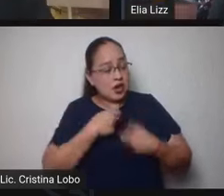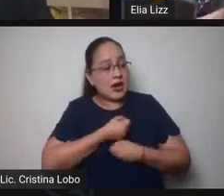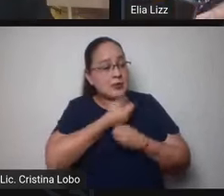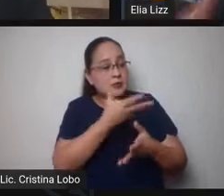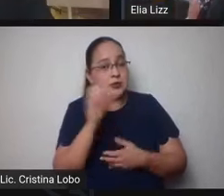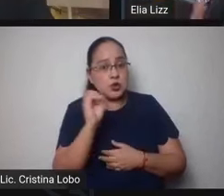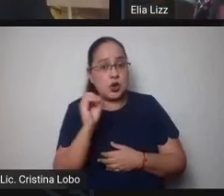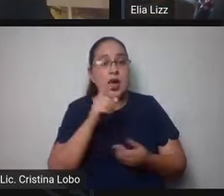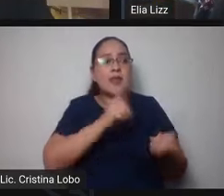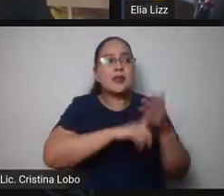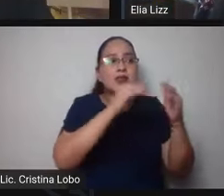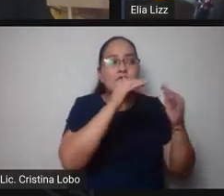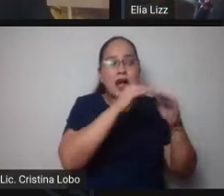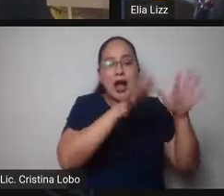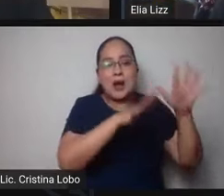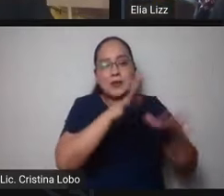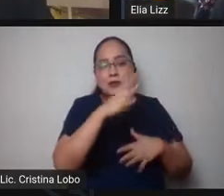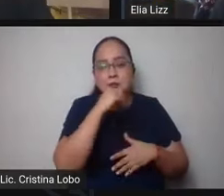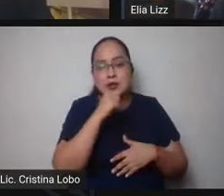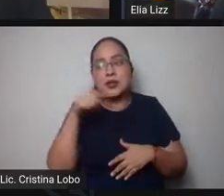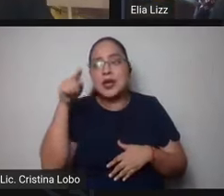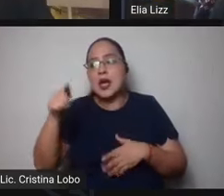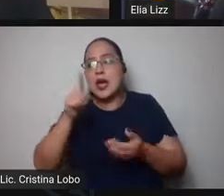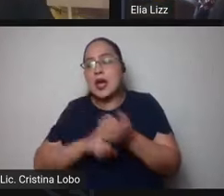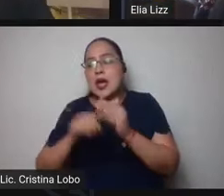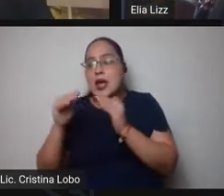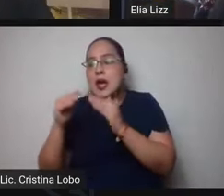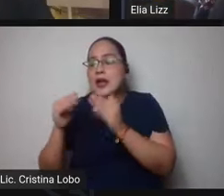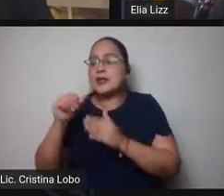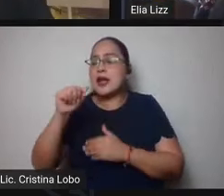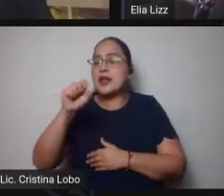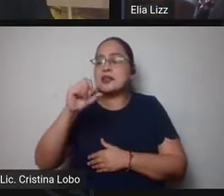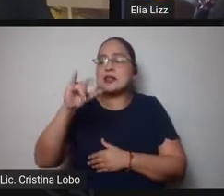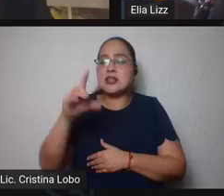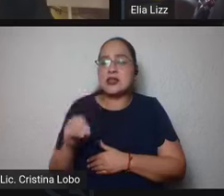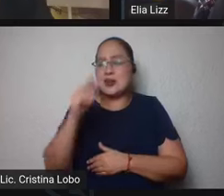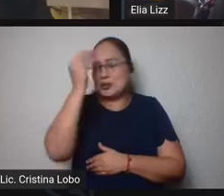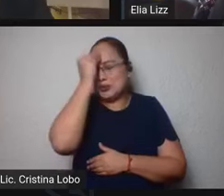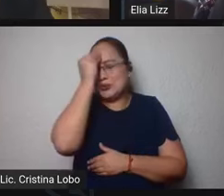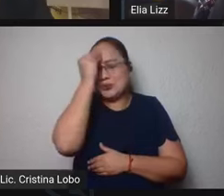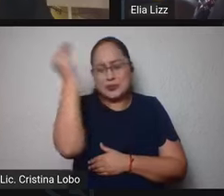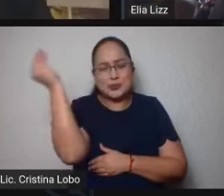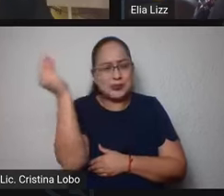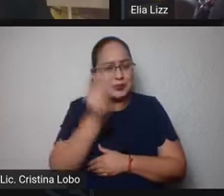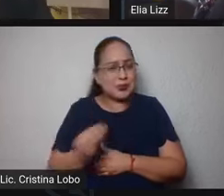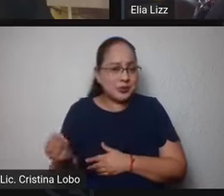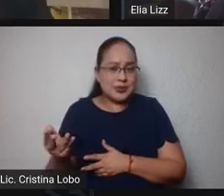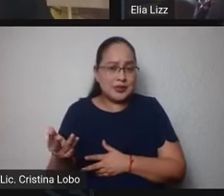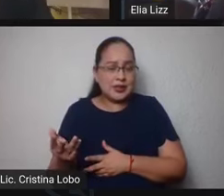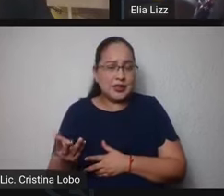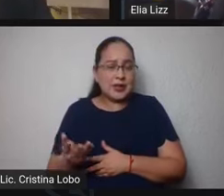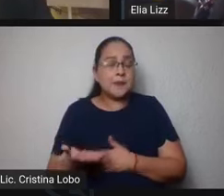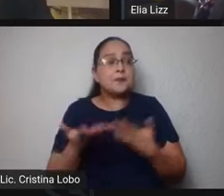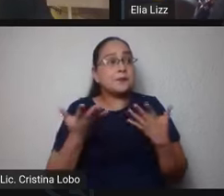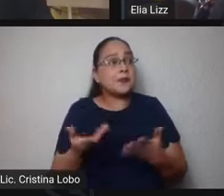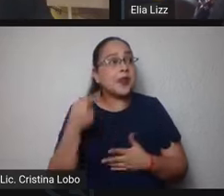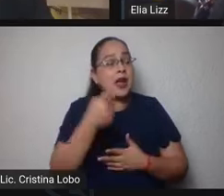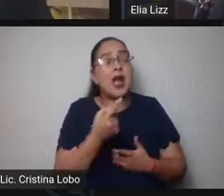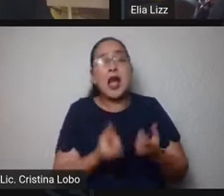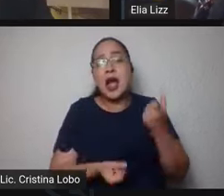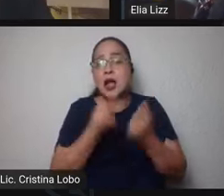está limitada, aquí, híjole, es terrible. Terrible la forma. Pocos son los lugares, o yo creo que contados son